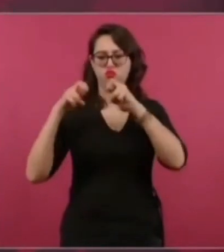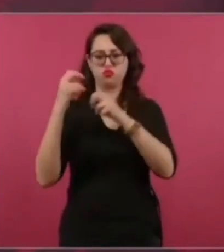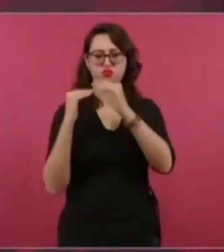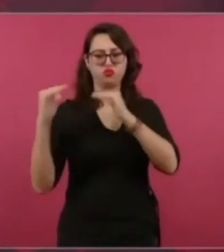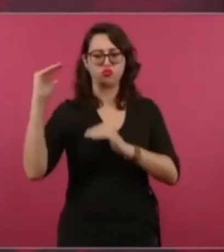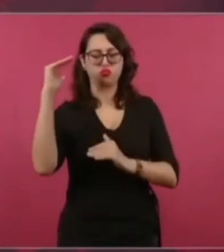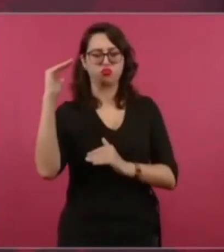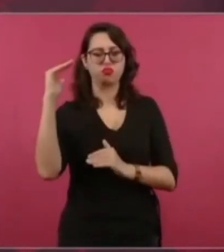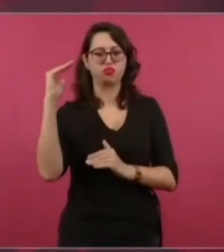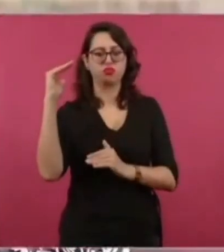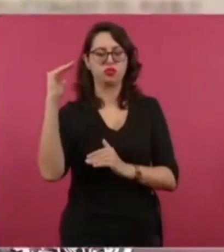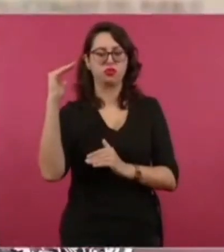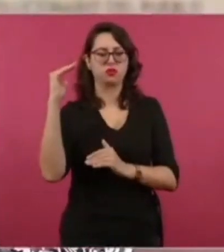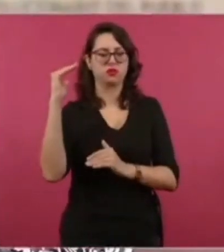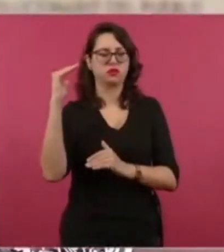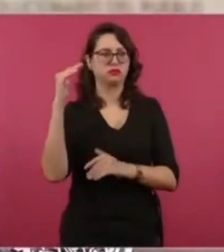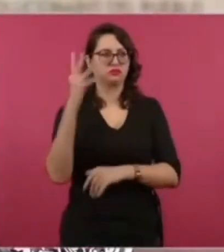y además